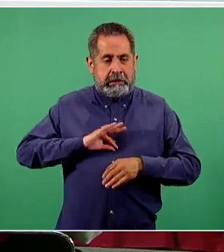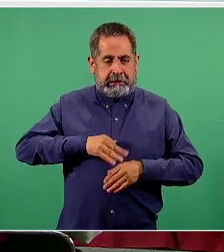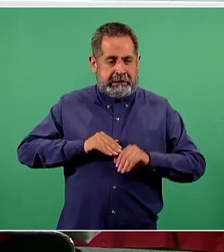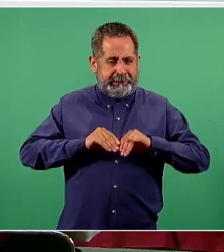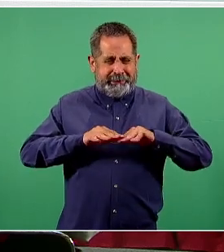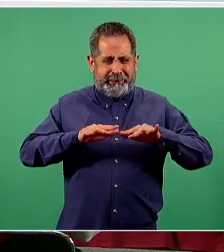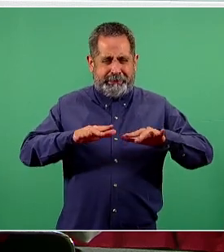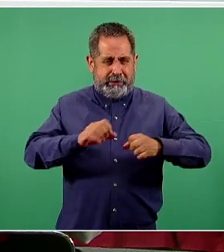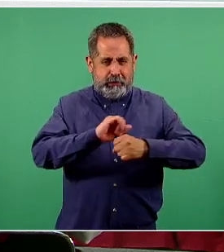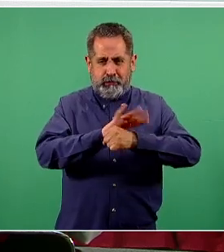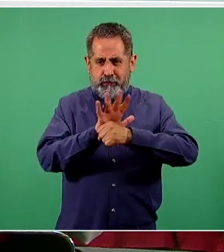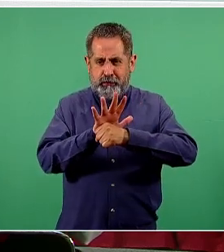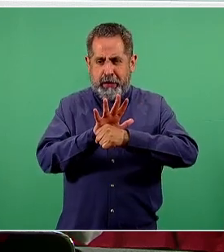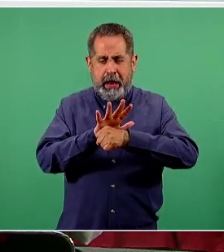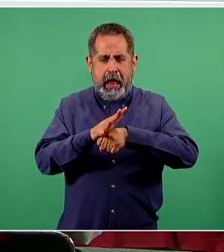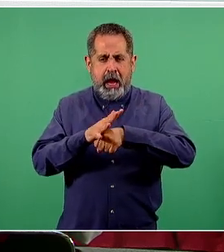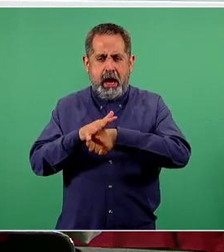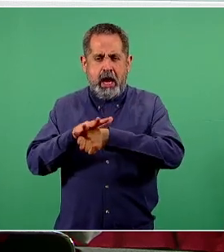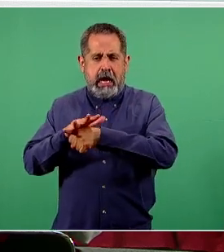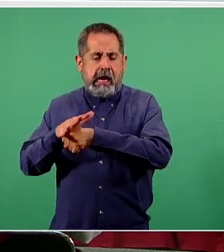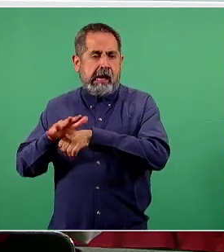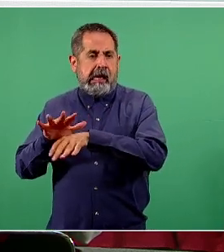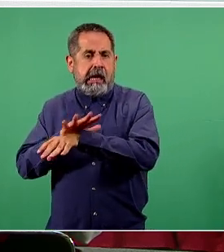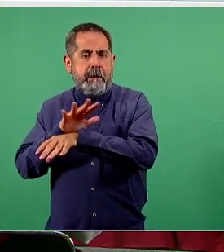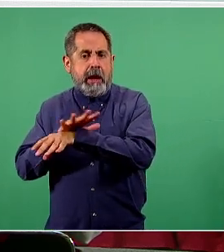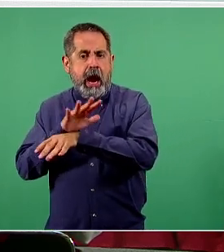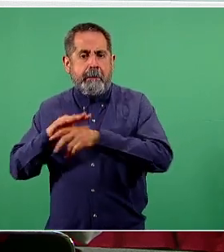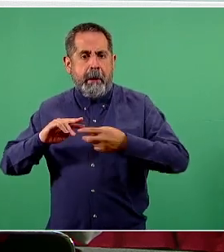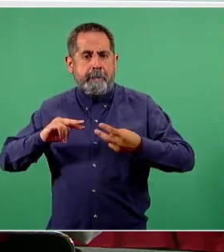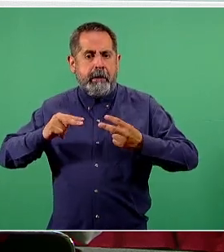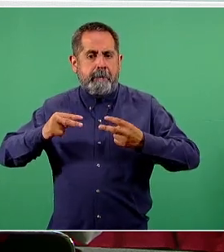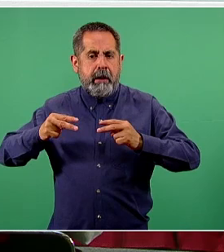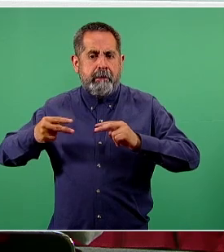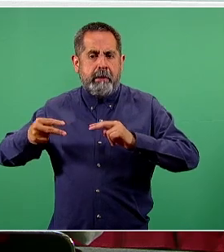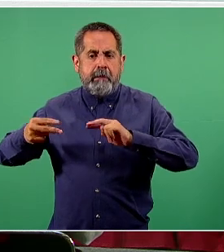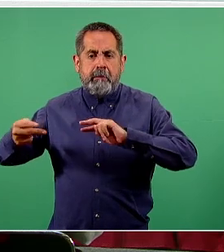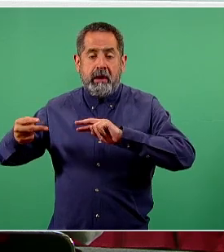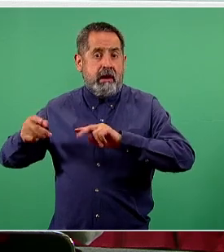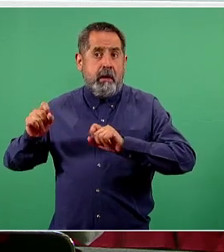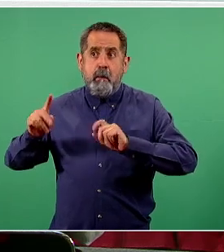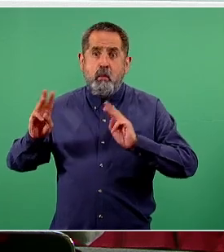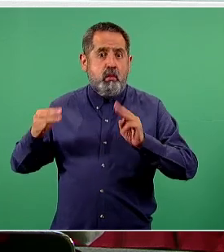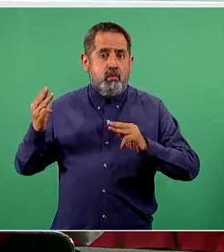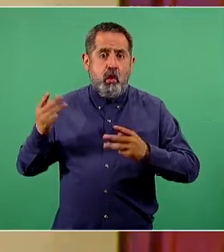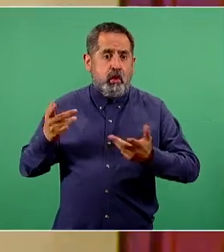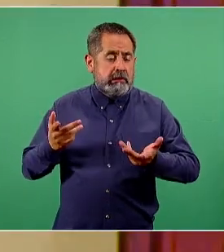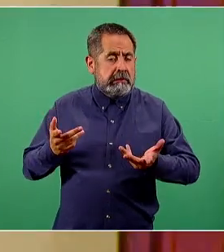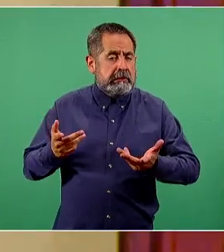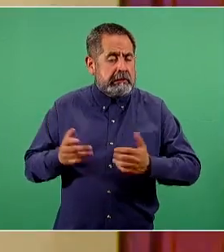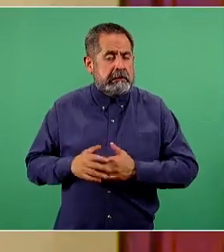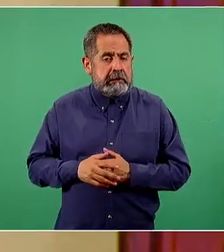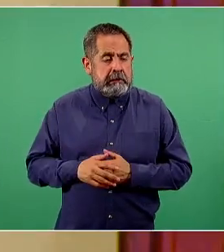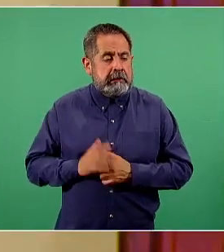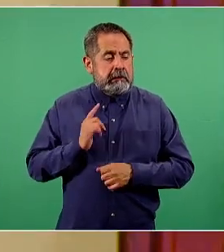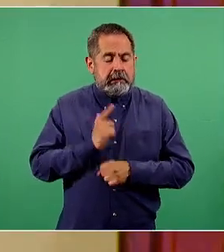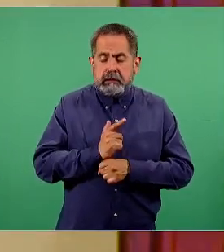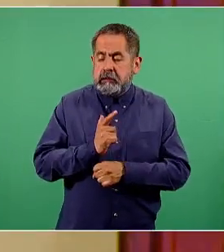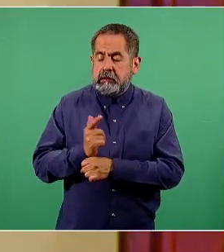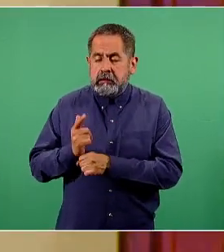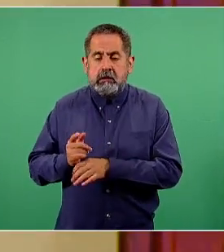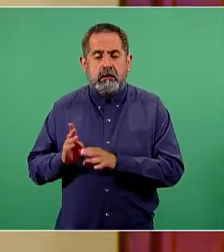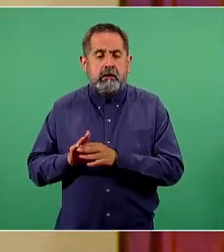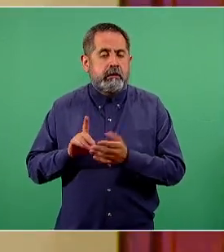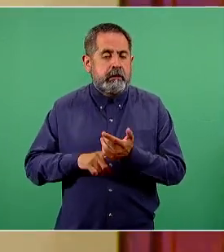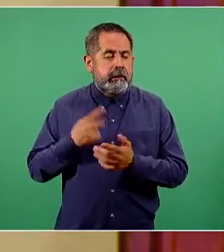variantes, circulación, importación de las mismas continúa también a nivel mundial. Para efectos ya de las detecciones que se han realizado